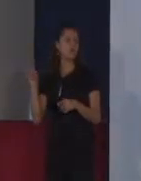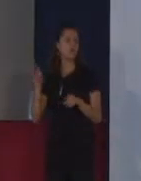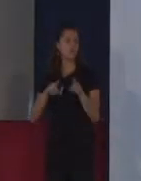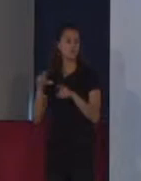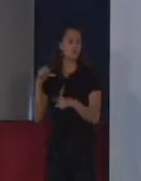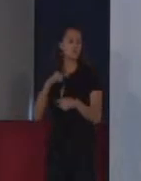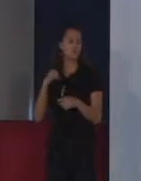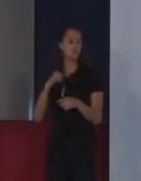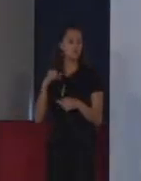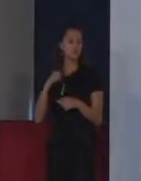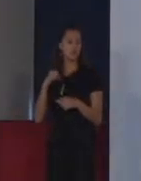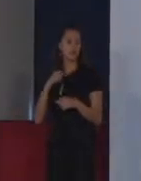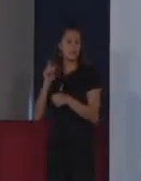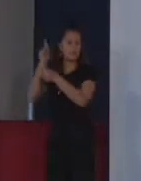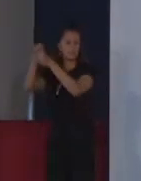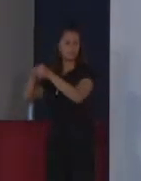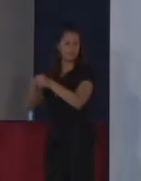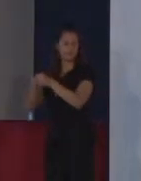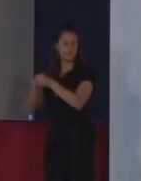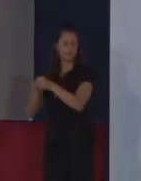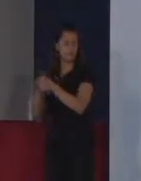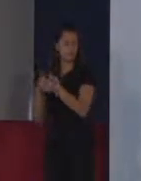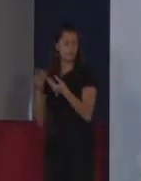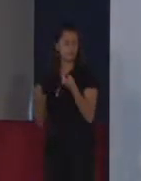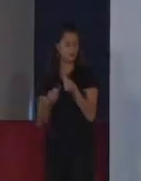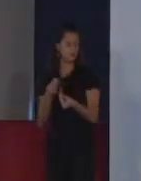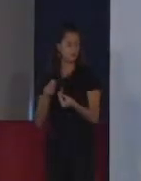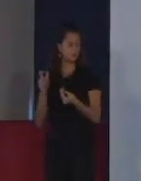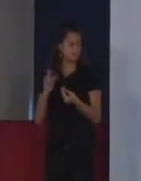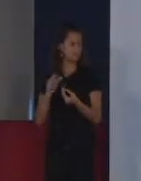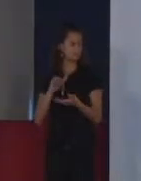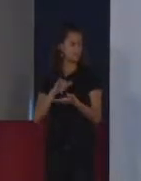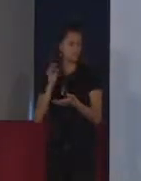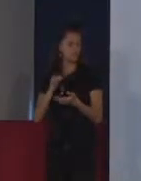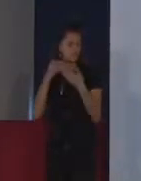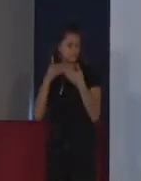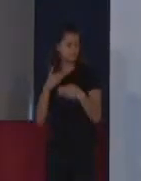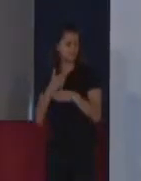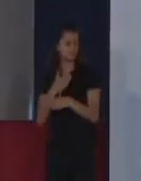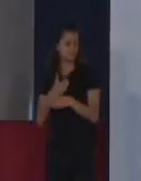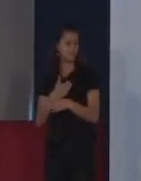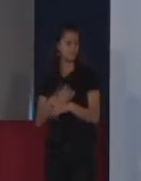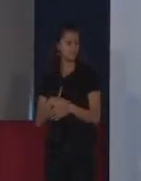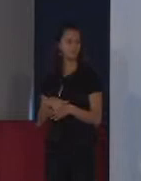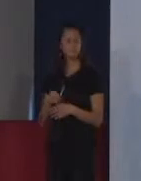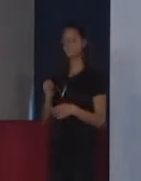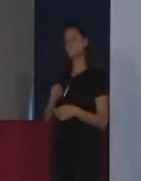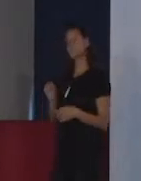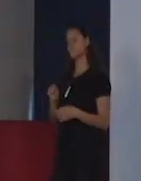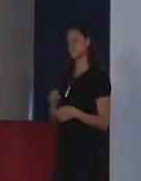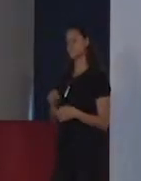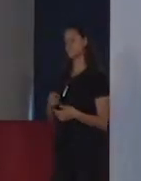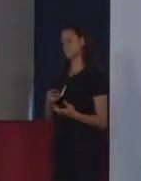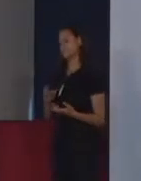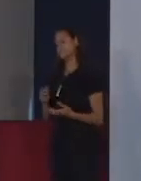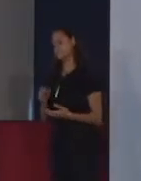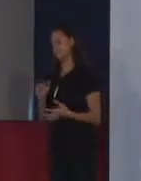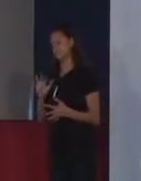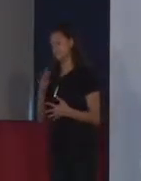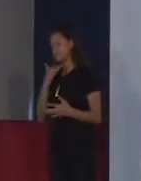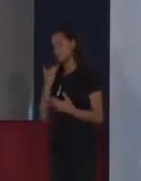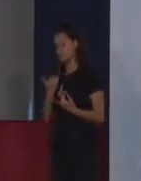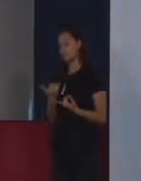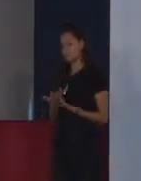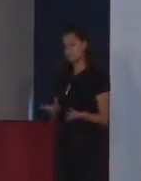subsidiado no tienen acceso a eso, pero lo que hablamos siempre. Claro, sí, eso sí es cierto. Sí, sí, sí. Ahí sí, no sé, en